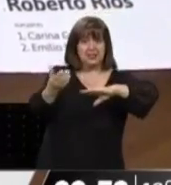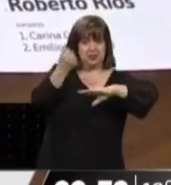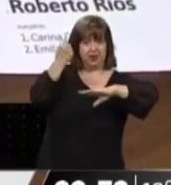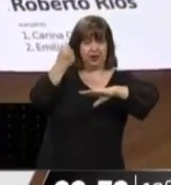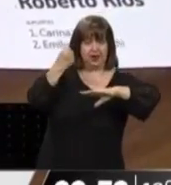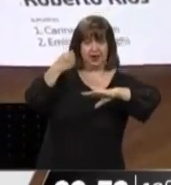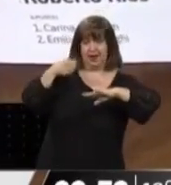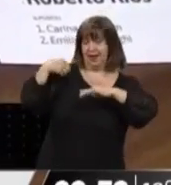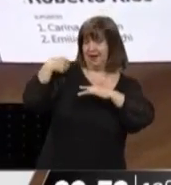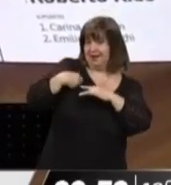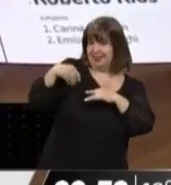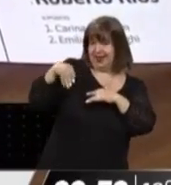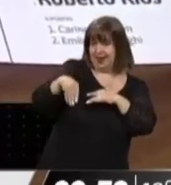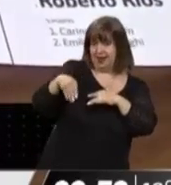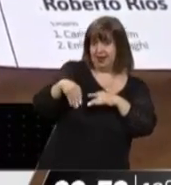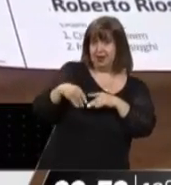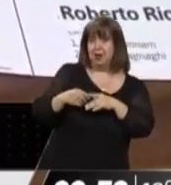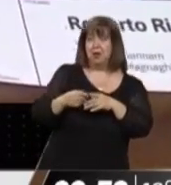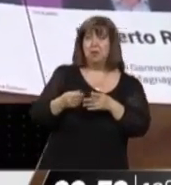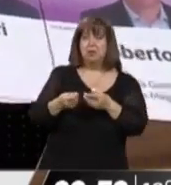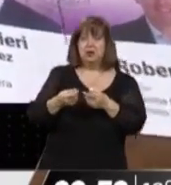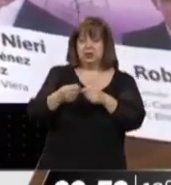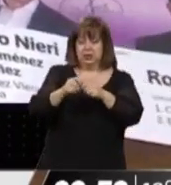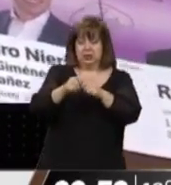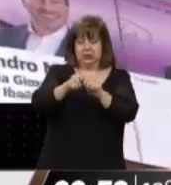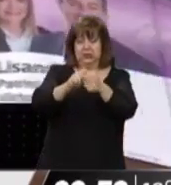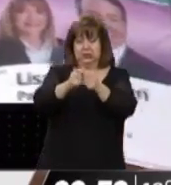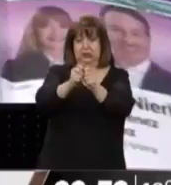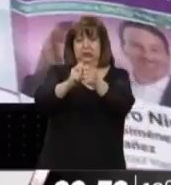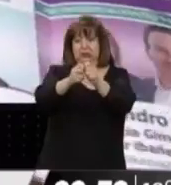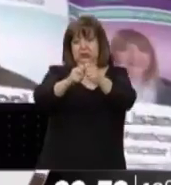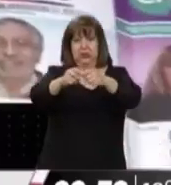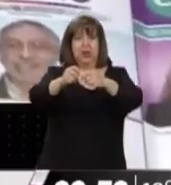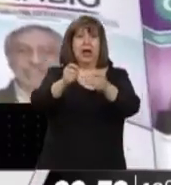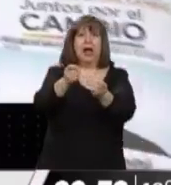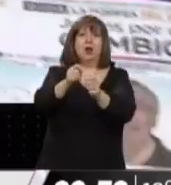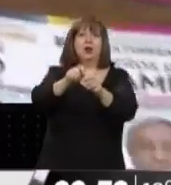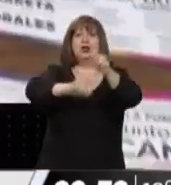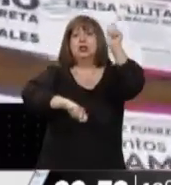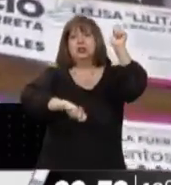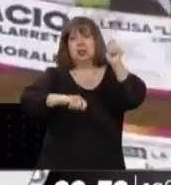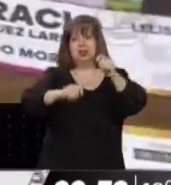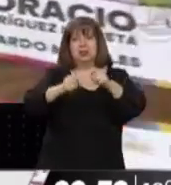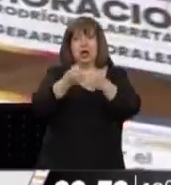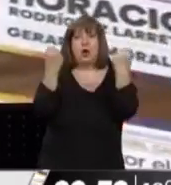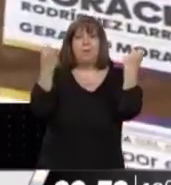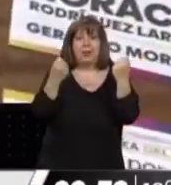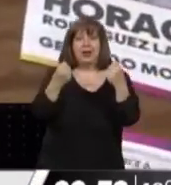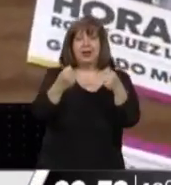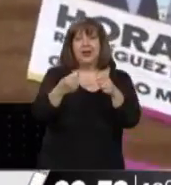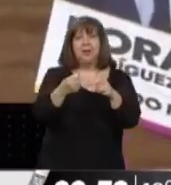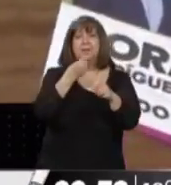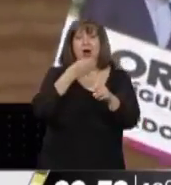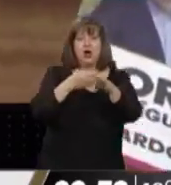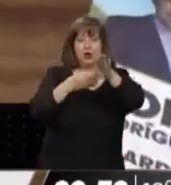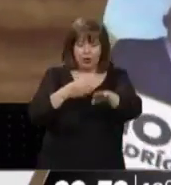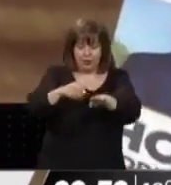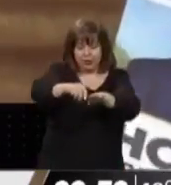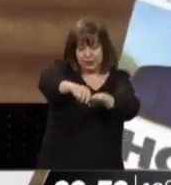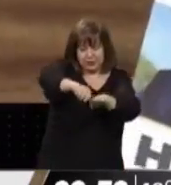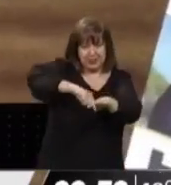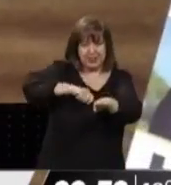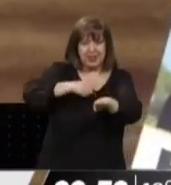y sí te tienes esa esa dificultad para para el corte pero bueno